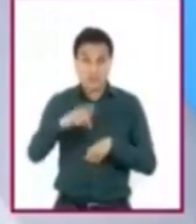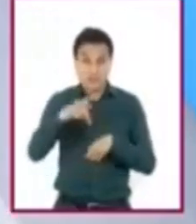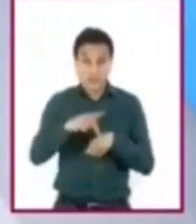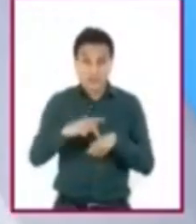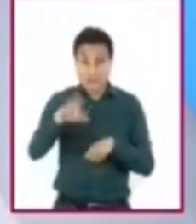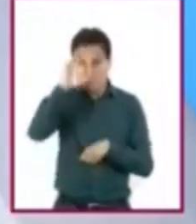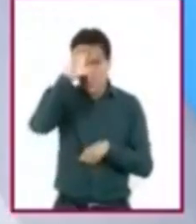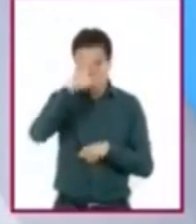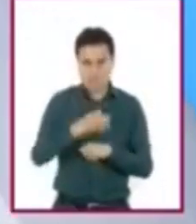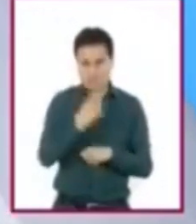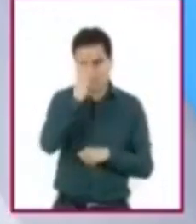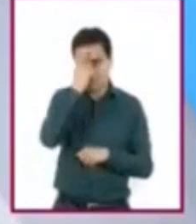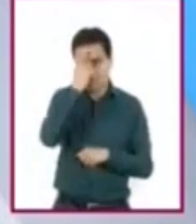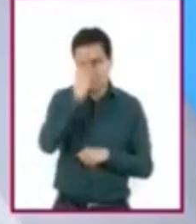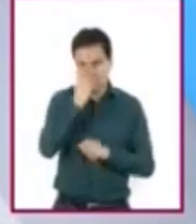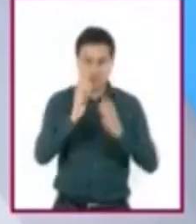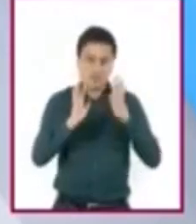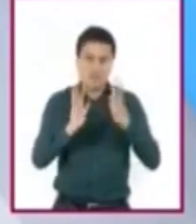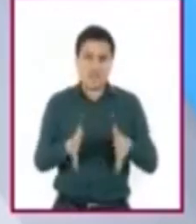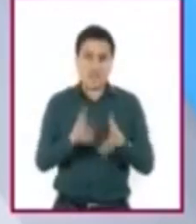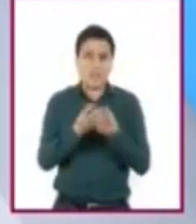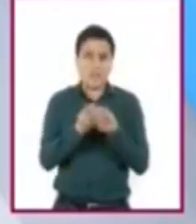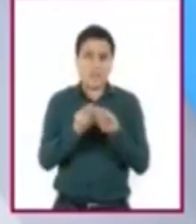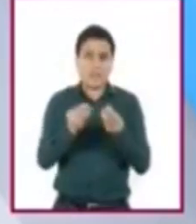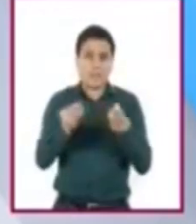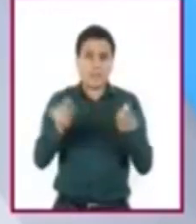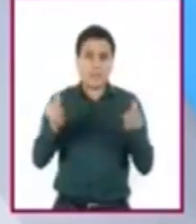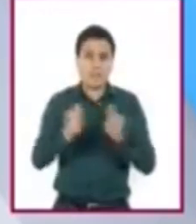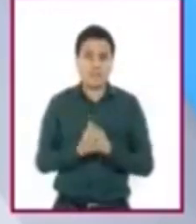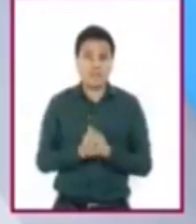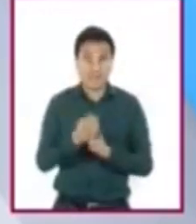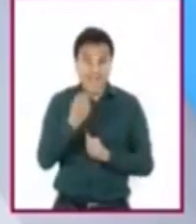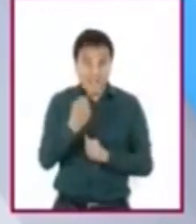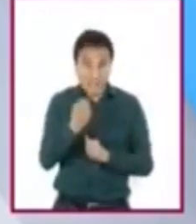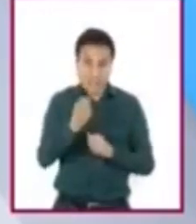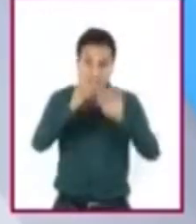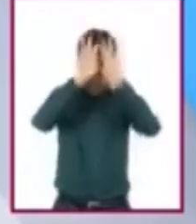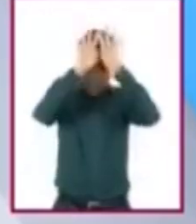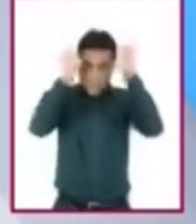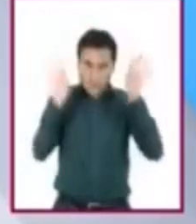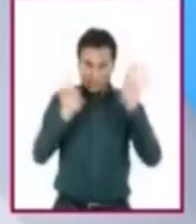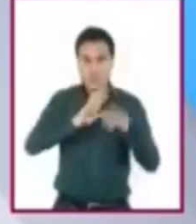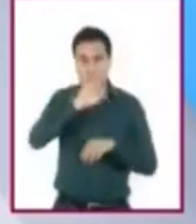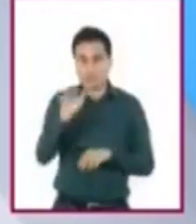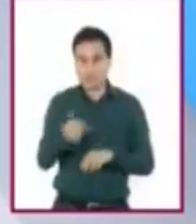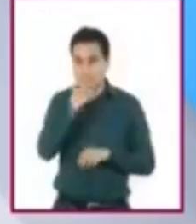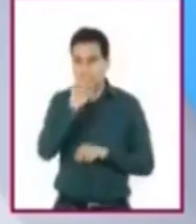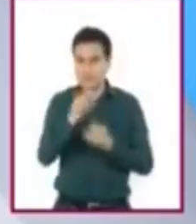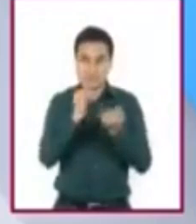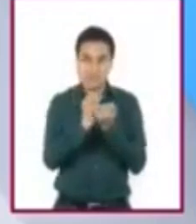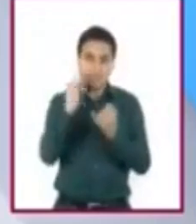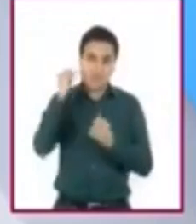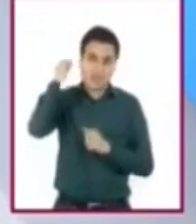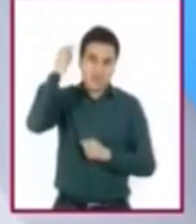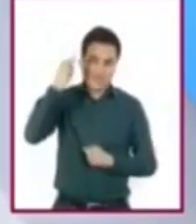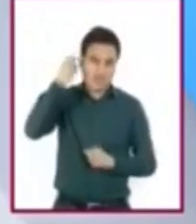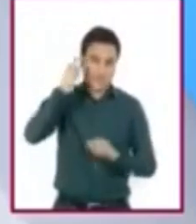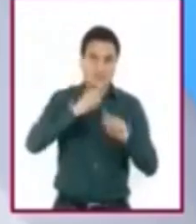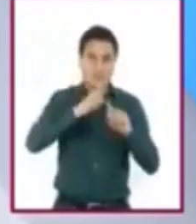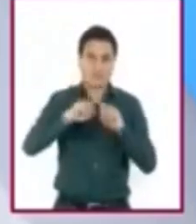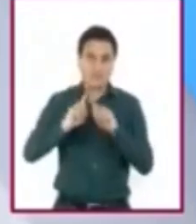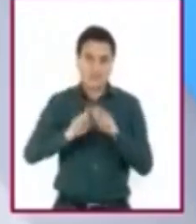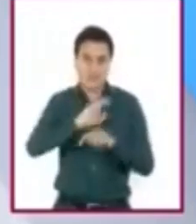sana, en la mollera, y que este fue el desastroso fin y muerte de Montezuma y de los demás reyes y señores que estaban presos con